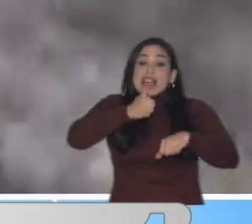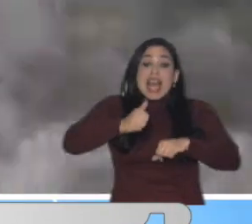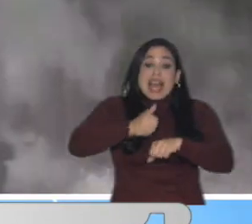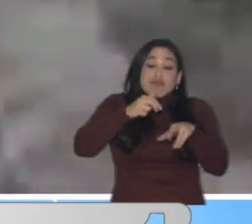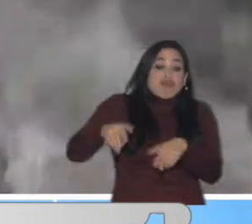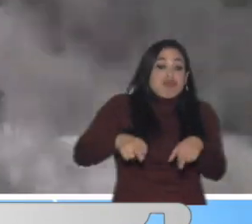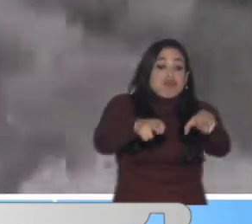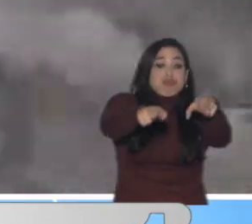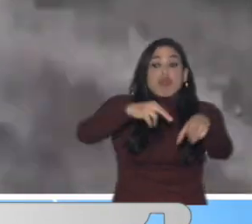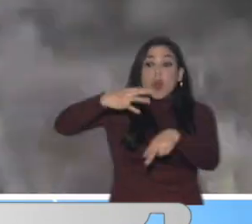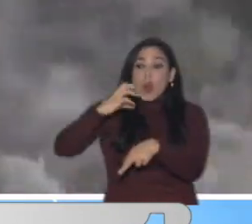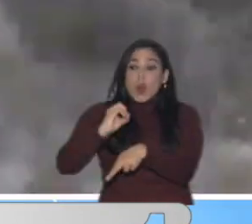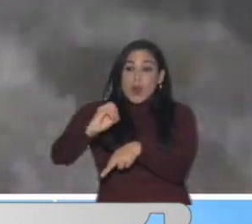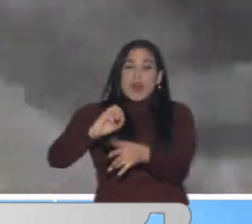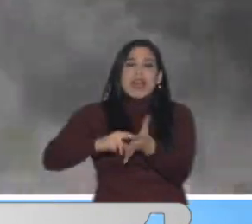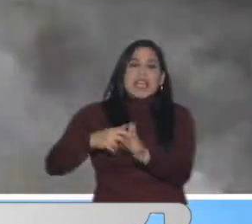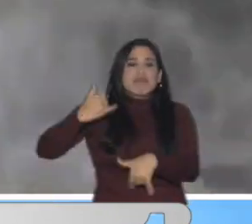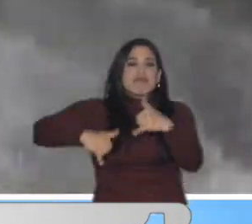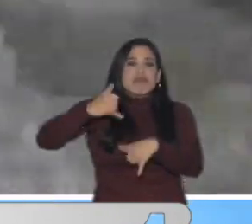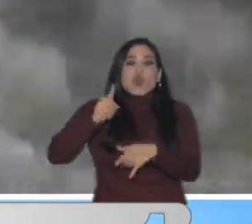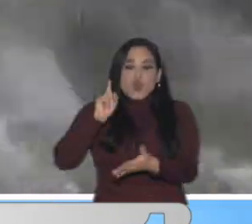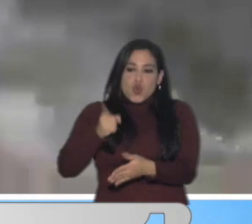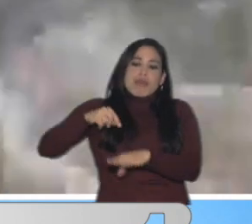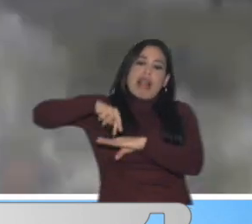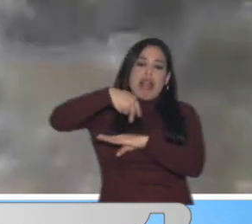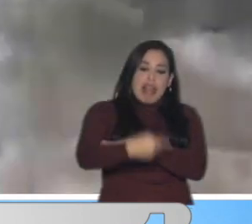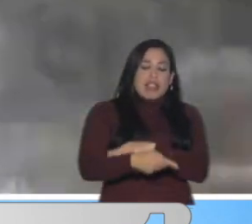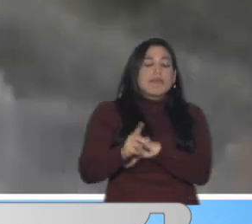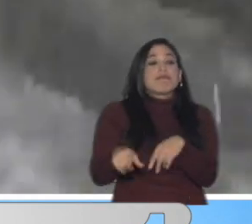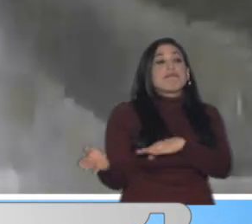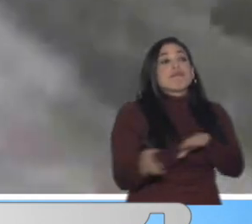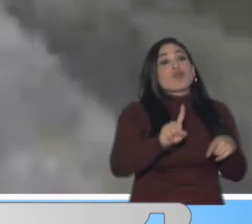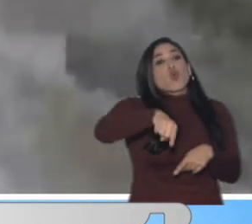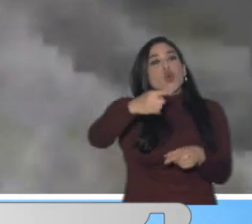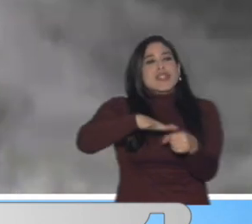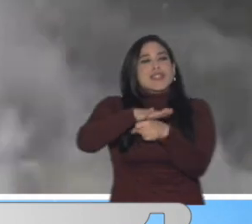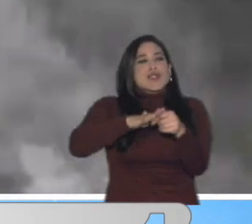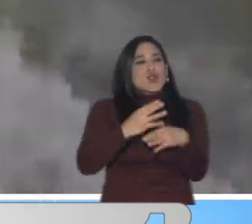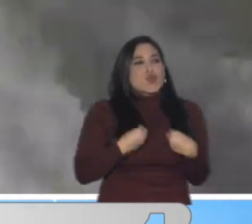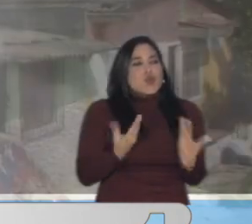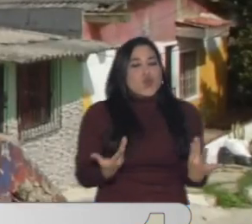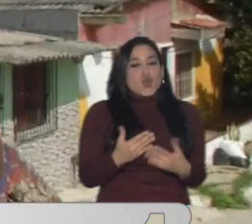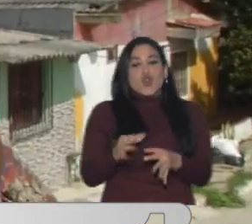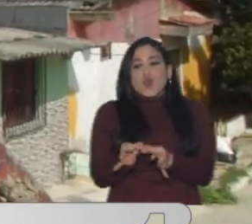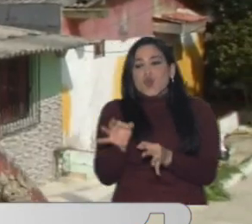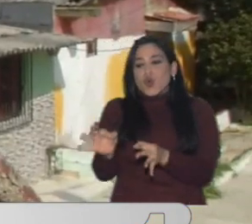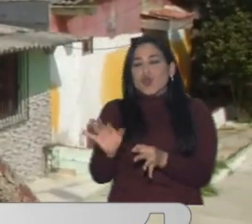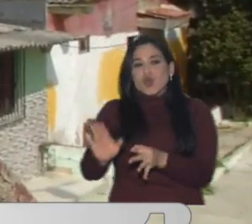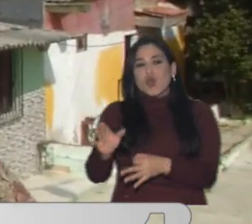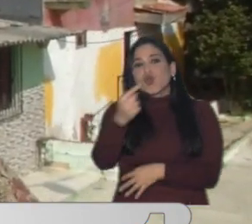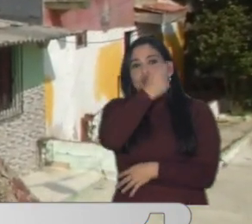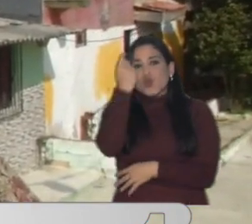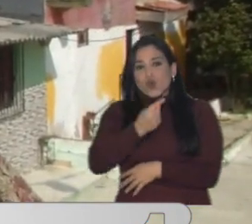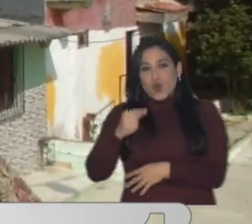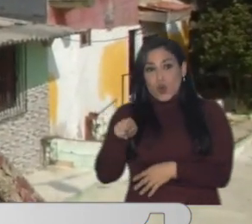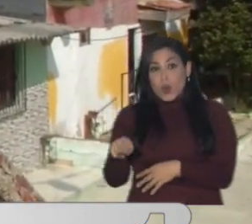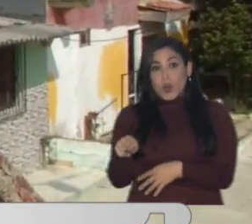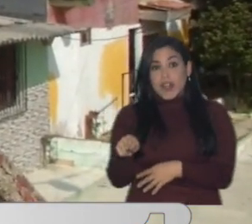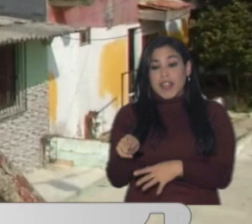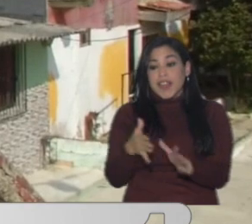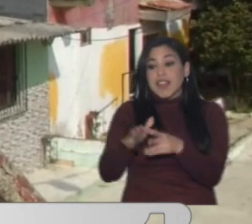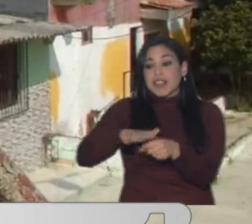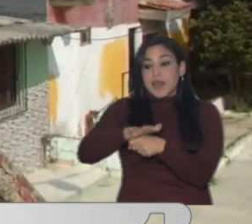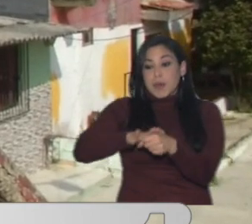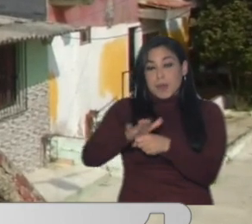alta del canal, uno de ellos cayó. Una situación similar fue la que se vivió en el municipio de Soledad, en